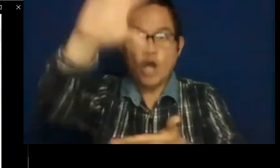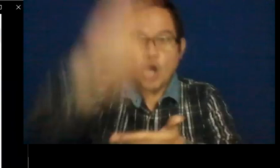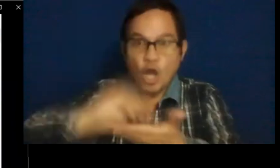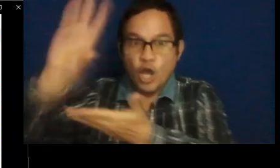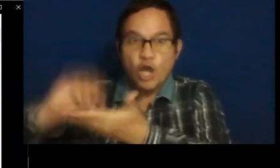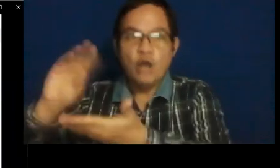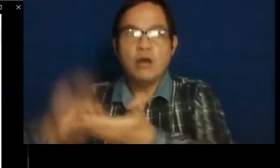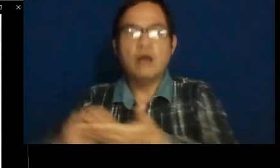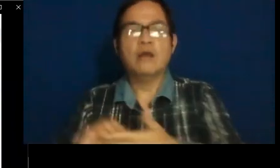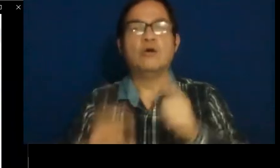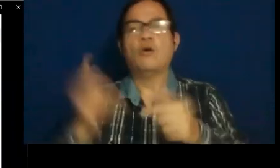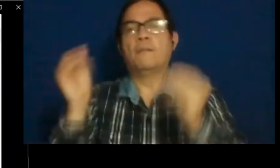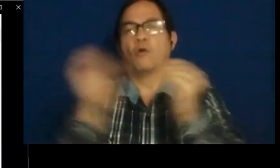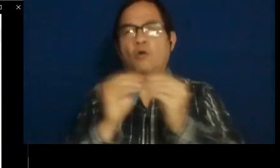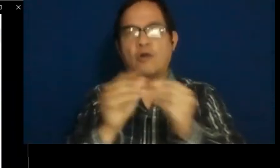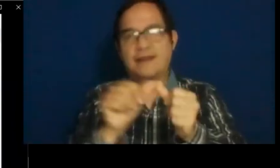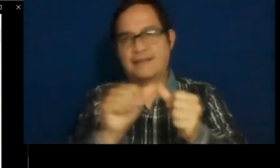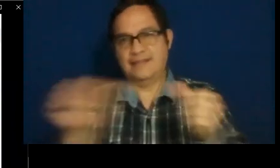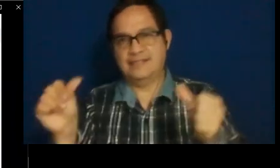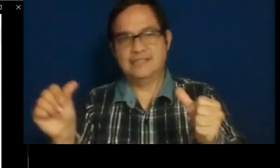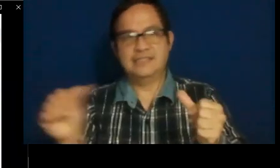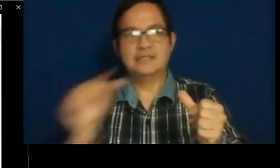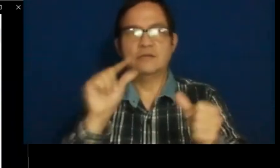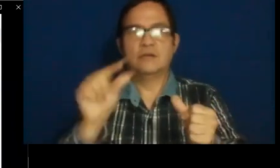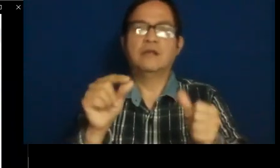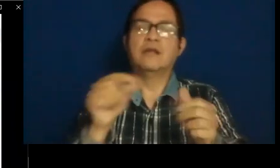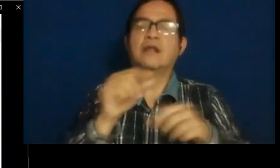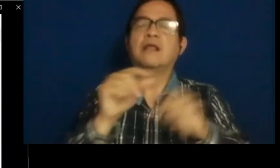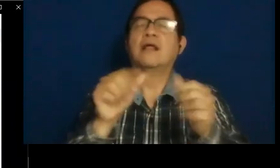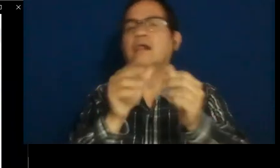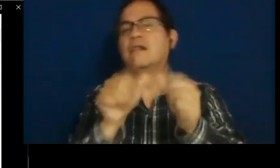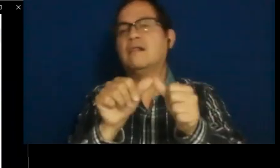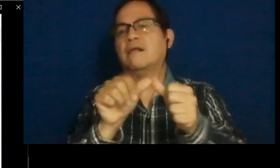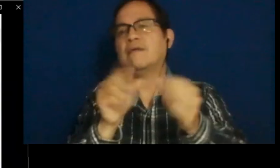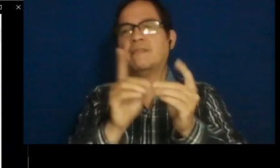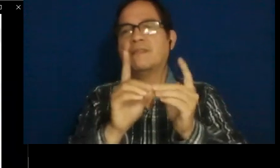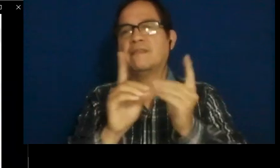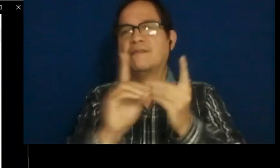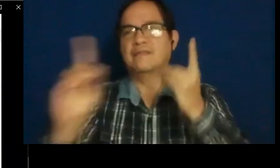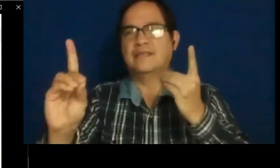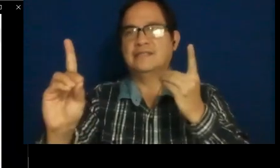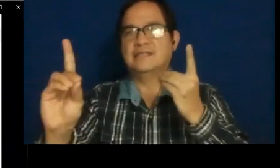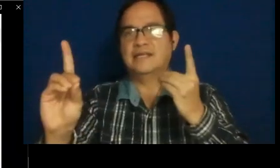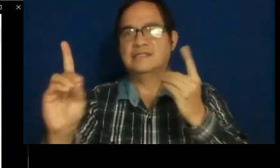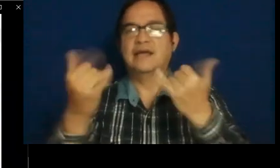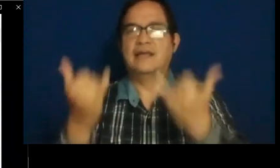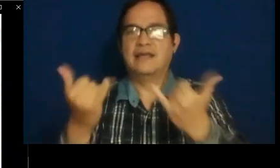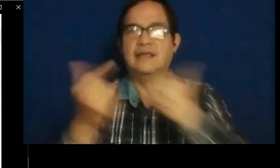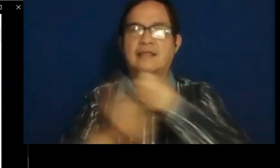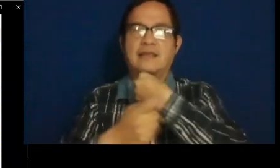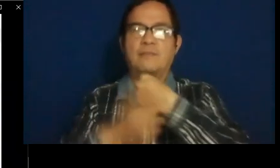con la información de distancia y vas a tener 2 datos, distancia y tiempo, y con eso vas a generar una gráfica